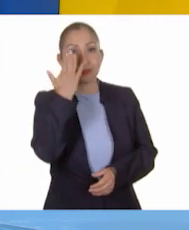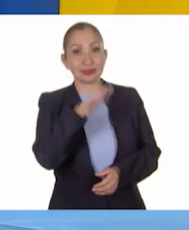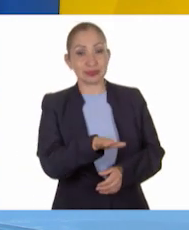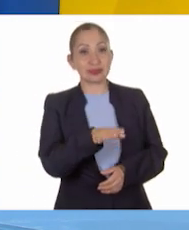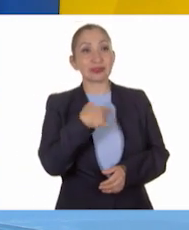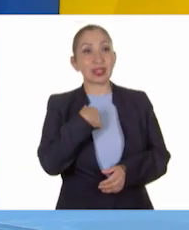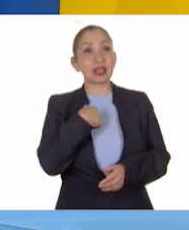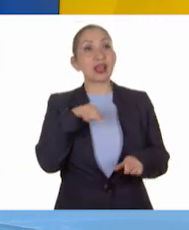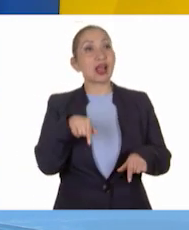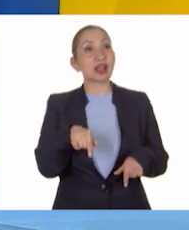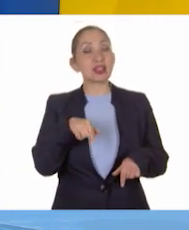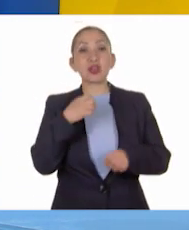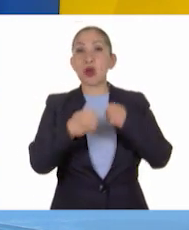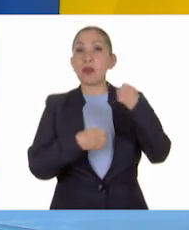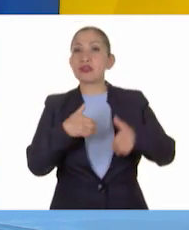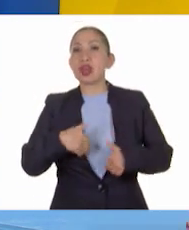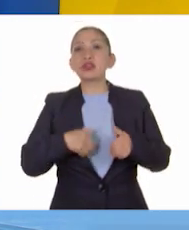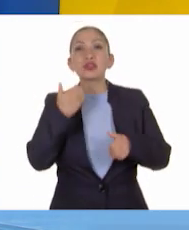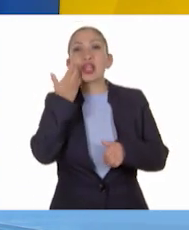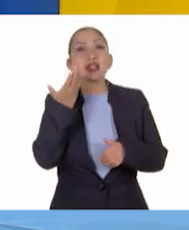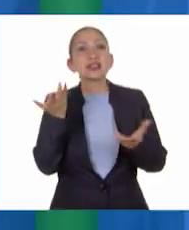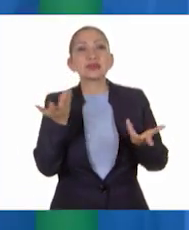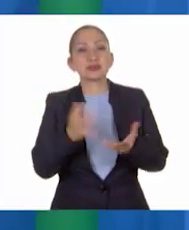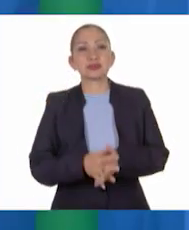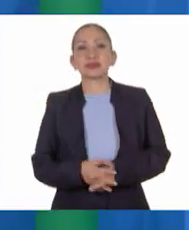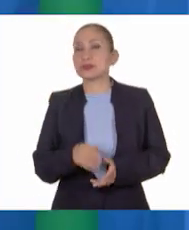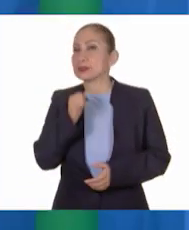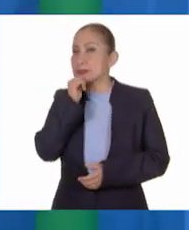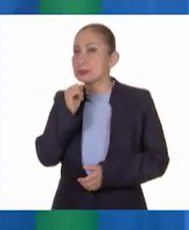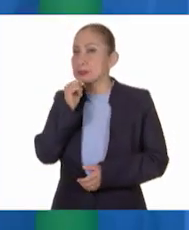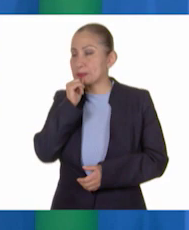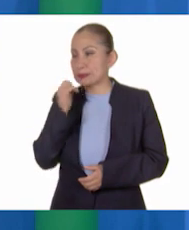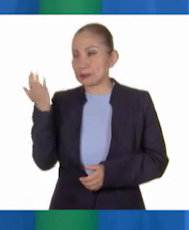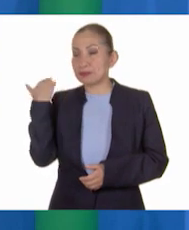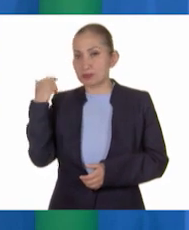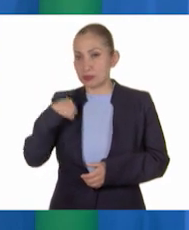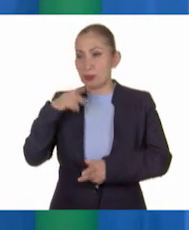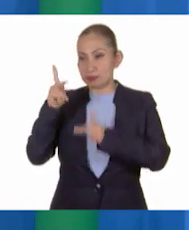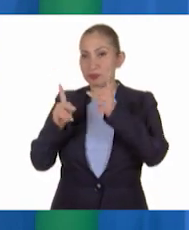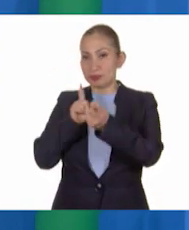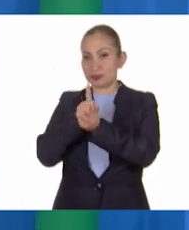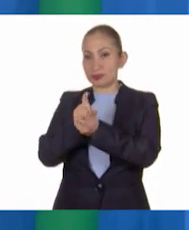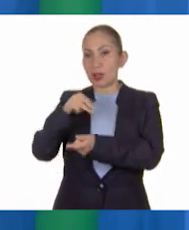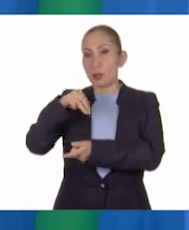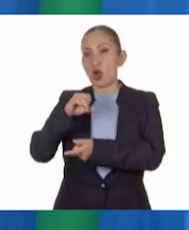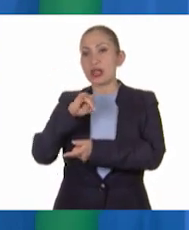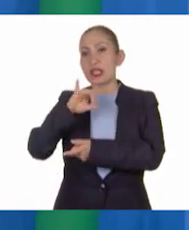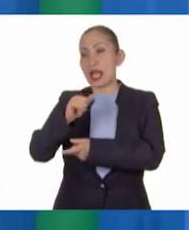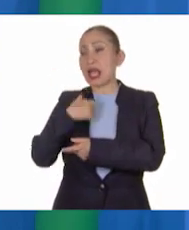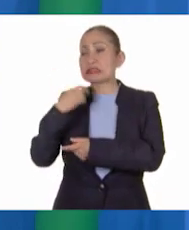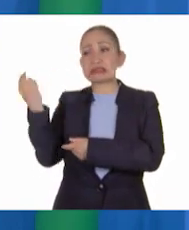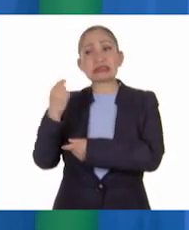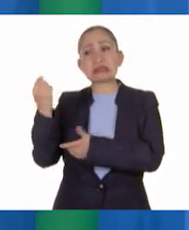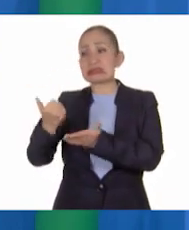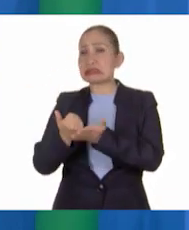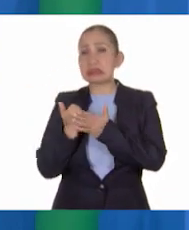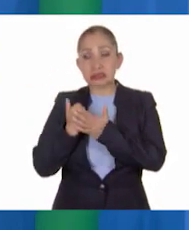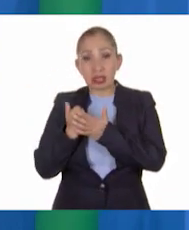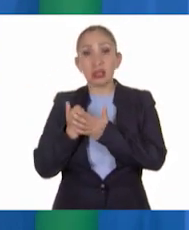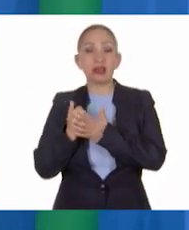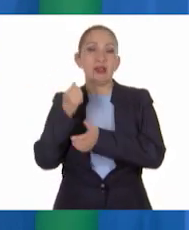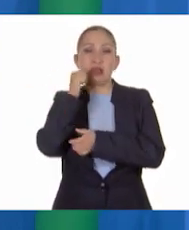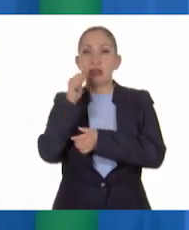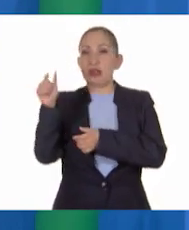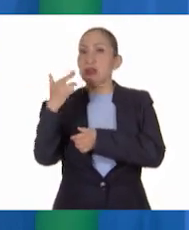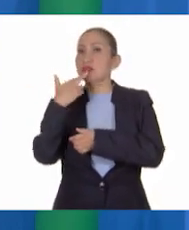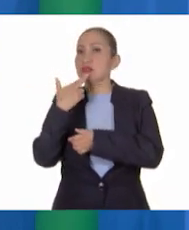quieres representar en tu obra de teatro, María? Aún no. Hace un ratito hablé con Mónica y le pedí ayuda urgente. Y como